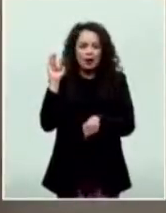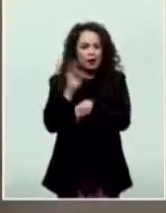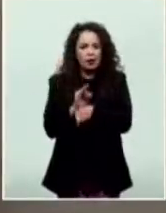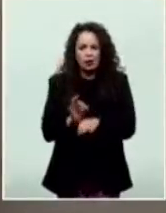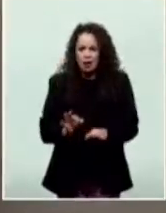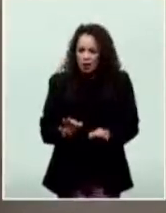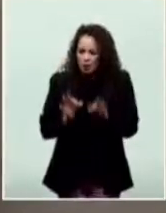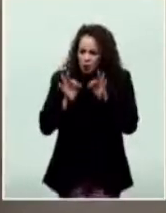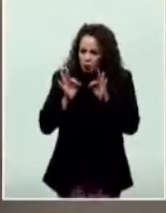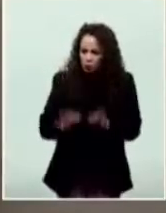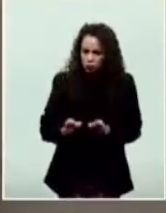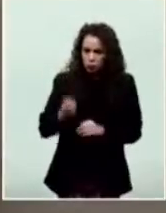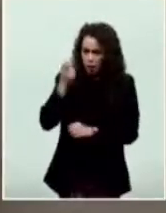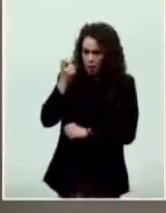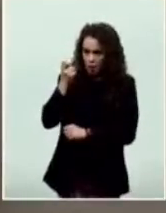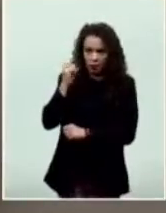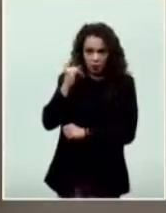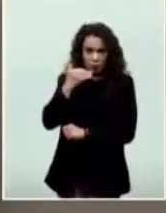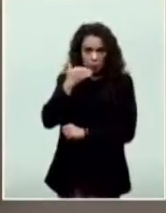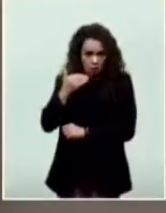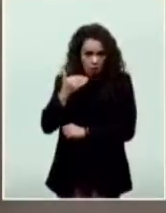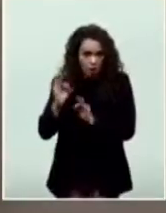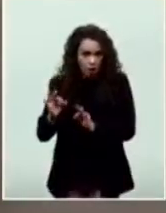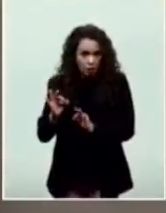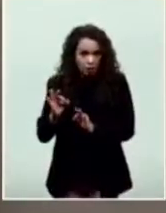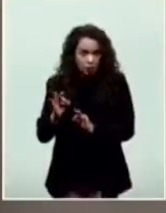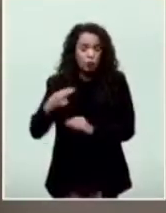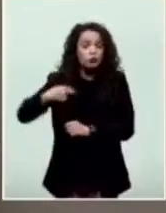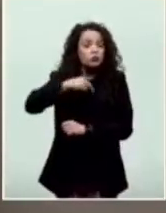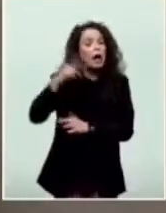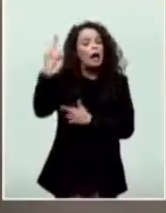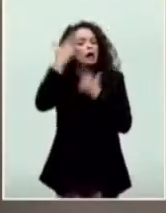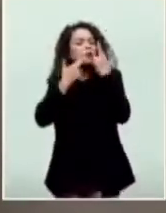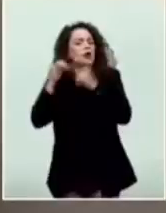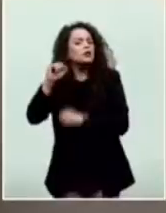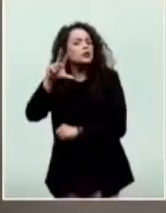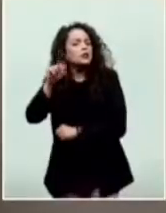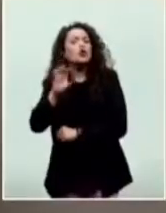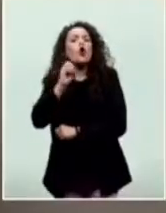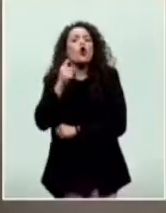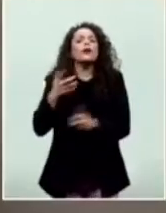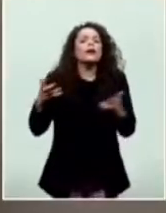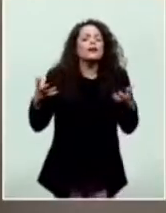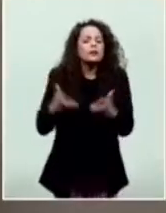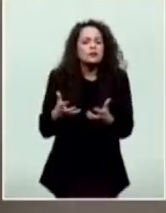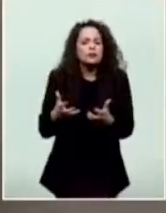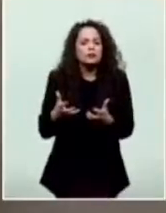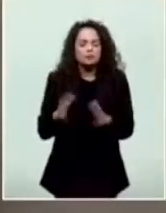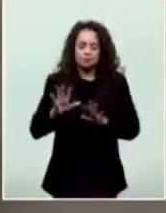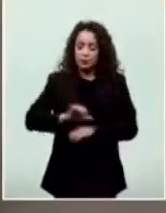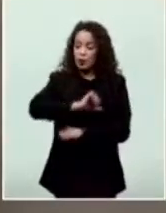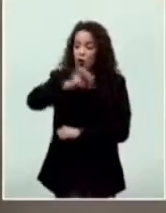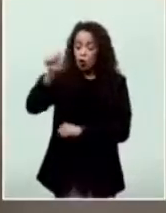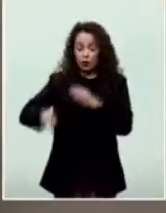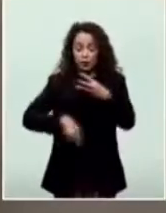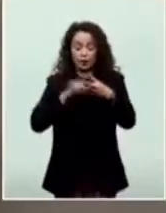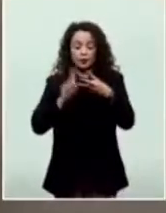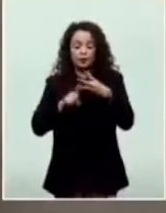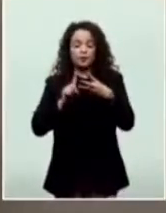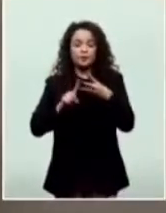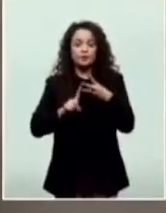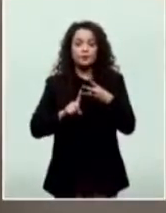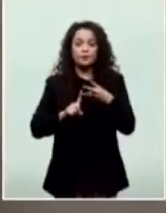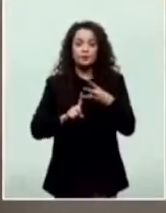es justiciable? ¿La debemos revisar o no debemos irnos hasta ese aspecto? Hay otro aspecto que tiene que ver con si se